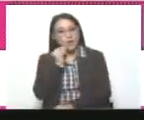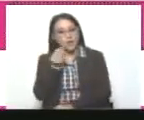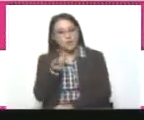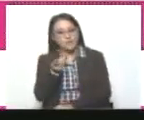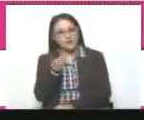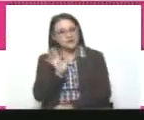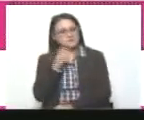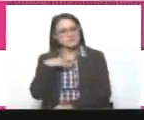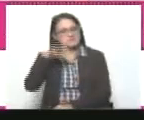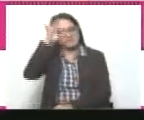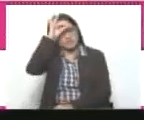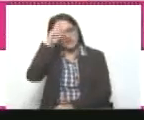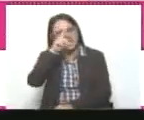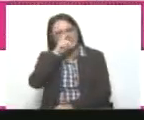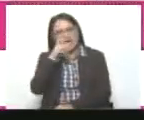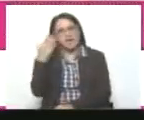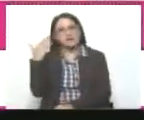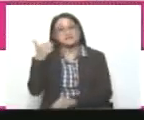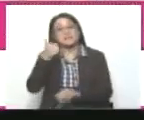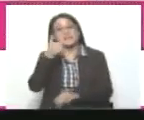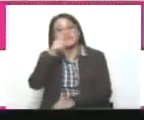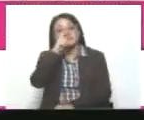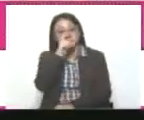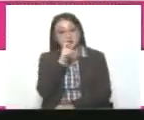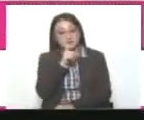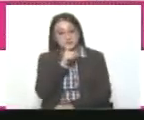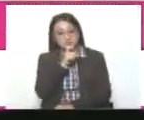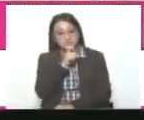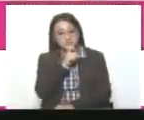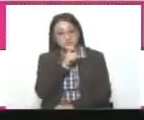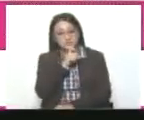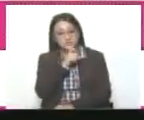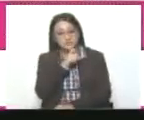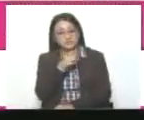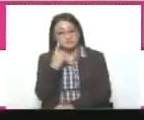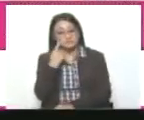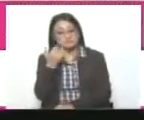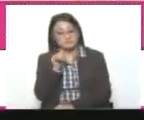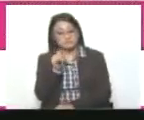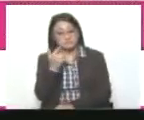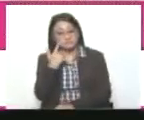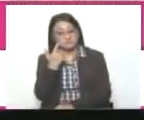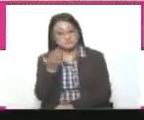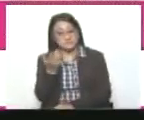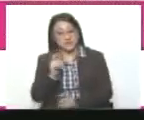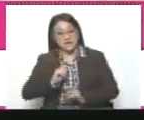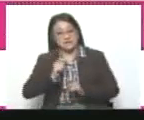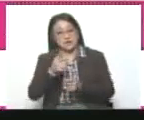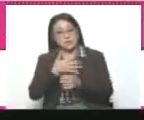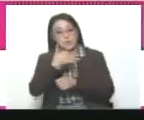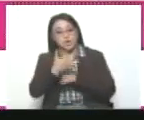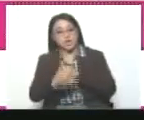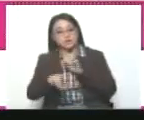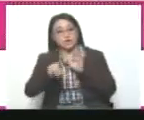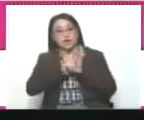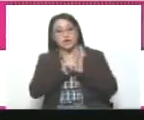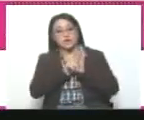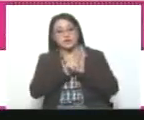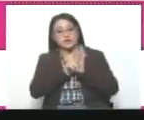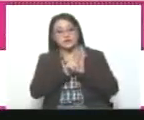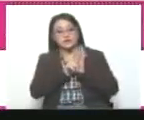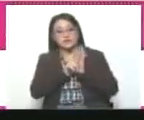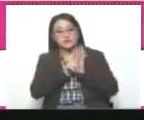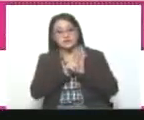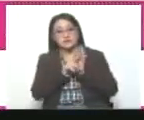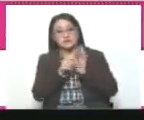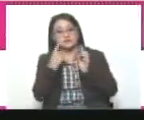edad tendría hace 10 años ahí, ¿ah? Pero ahí estaba él, entregándome un proyecto de ley, y ahí quedó